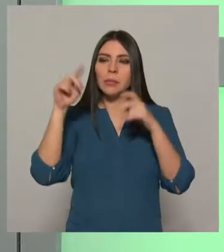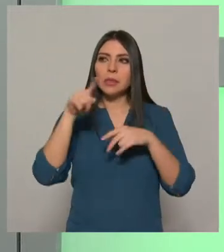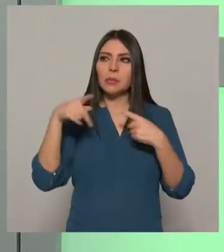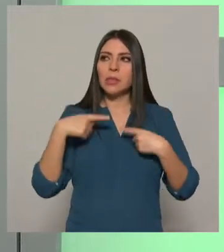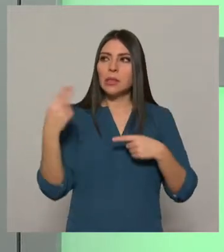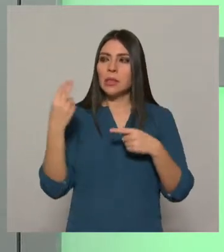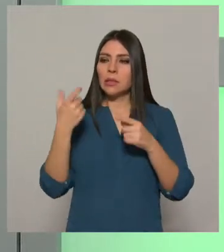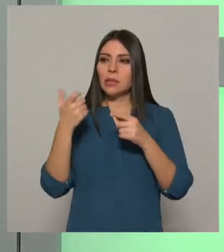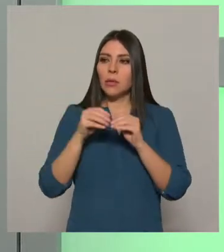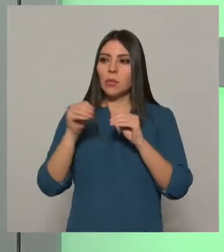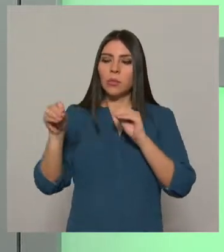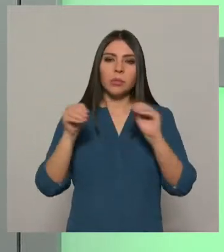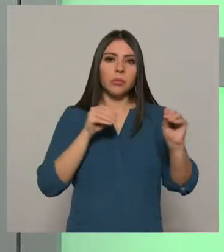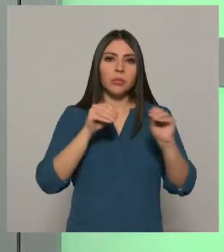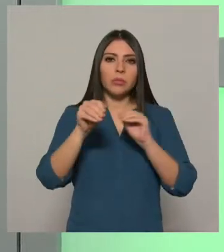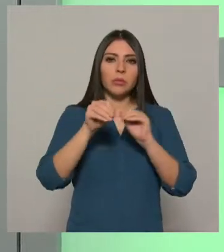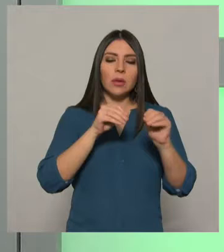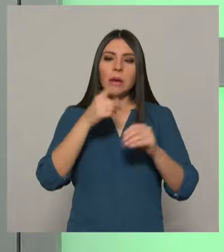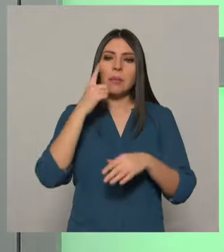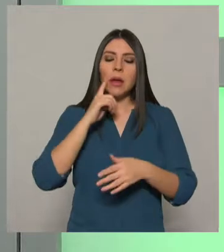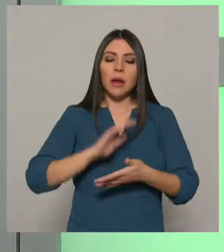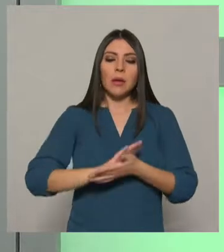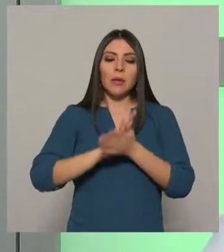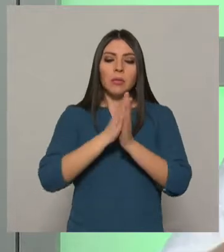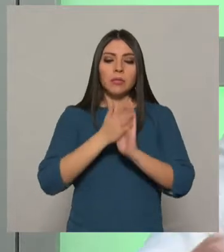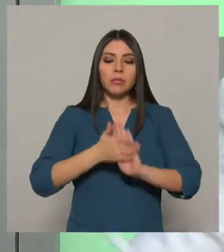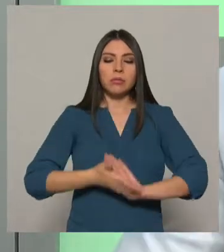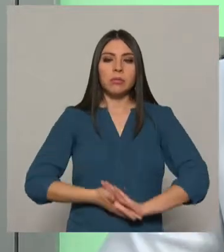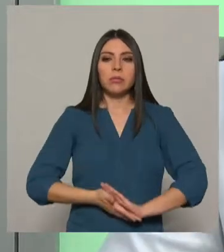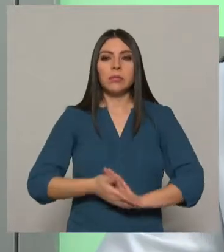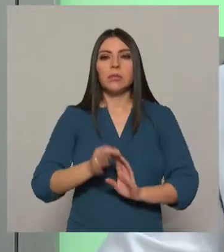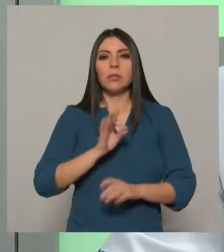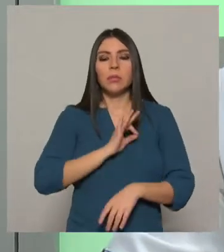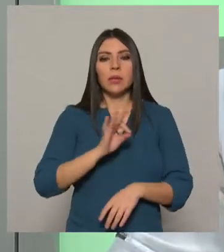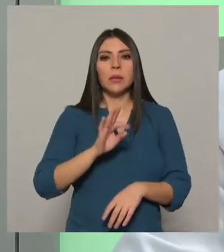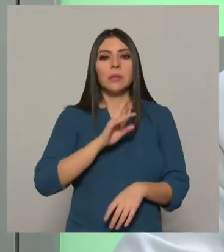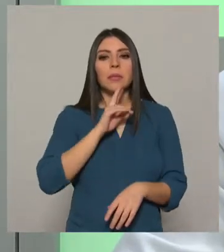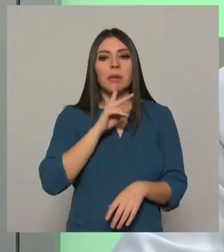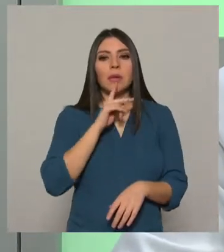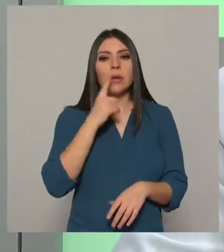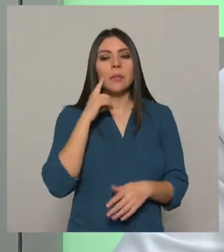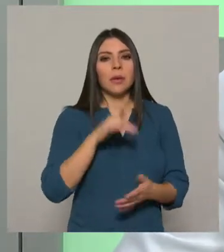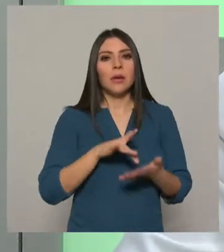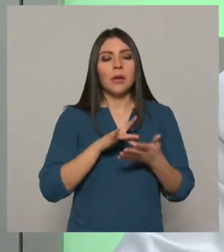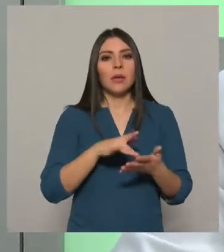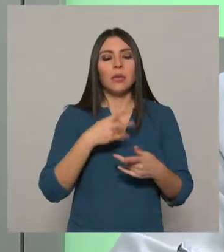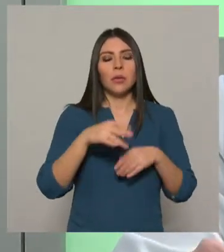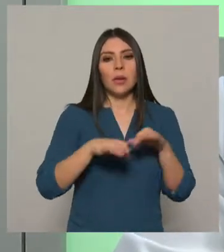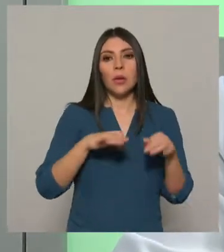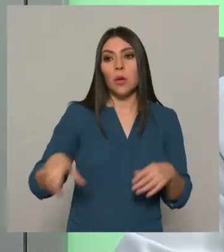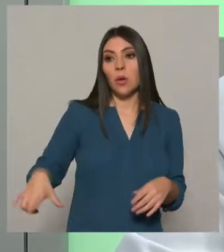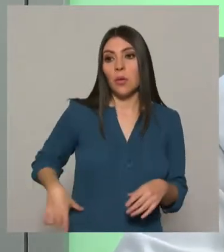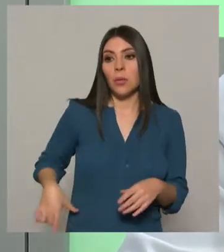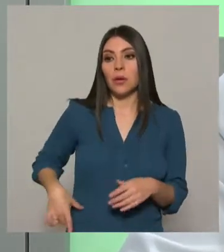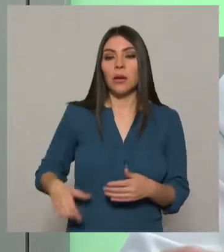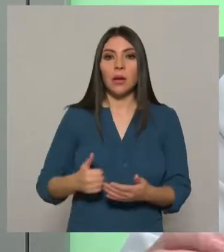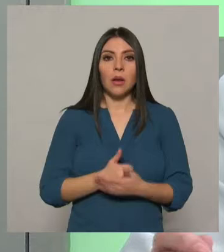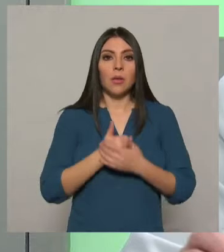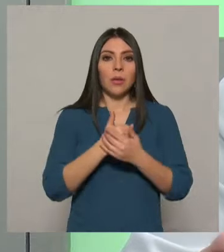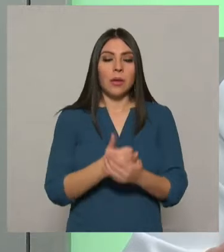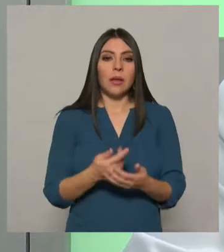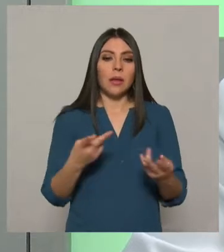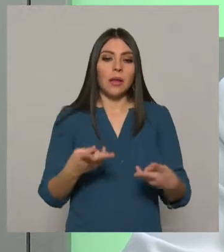posibilidad de poder generar de la mejor manera acciones de gobierno que nos ayuden a